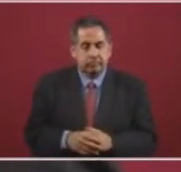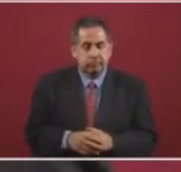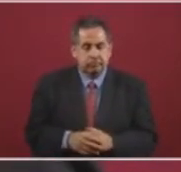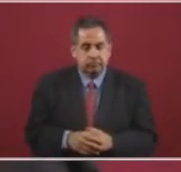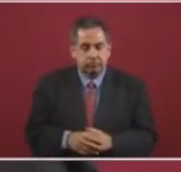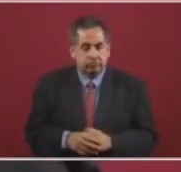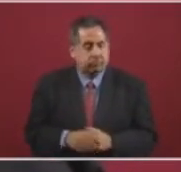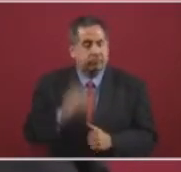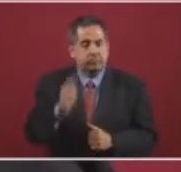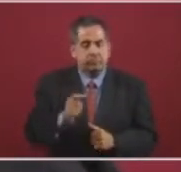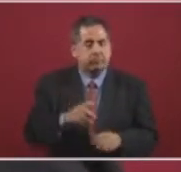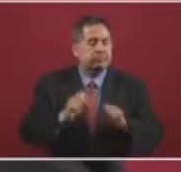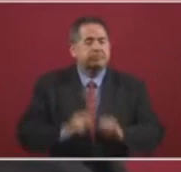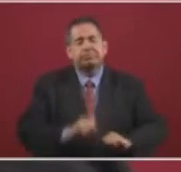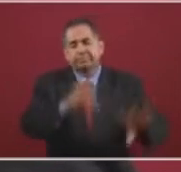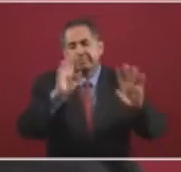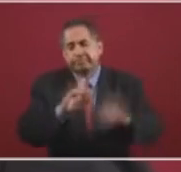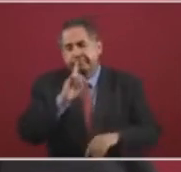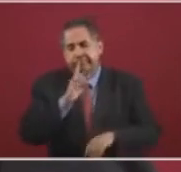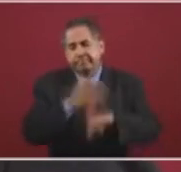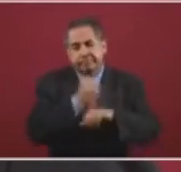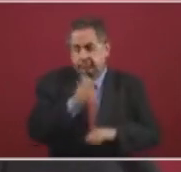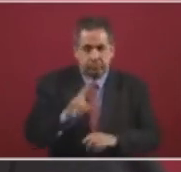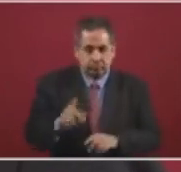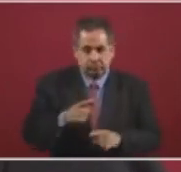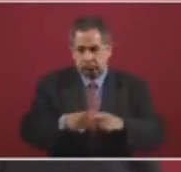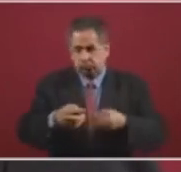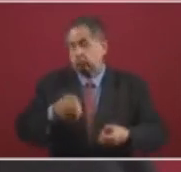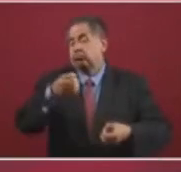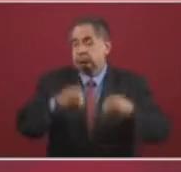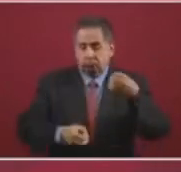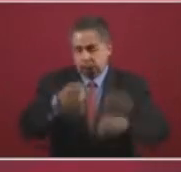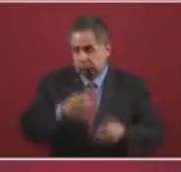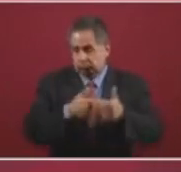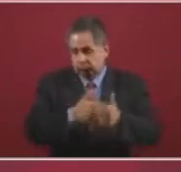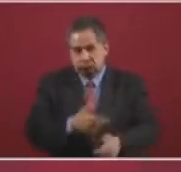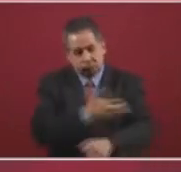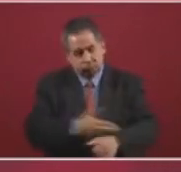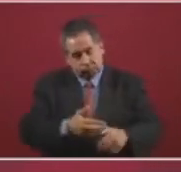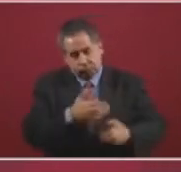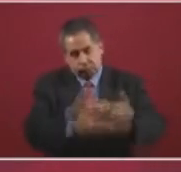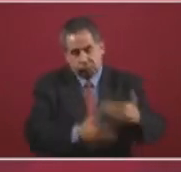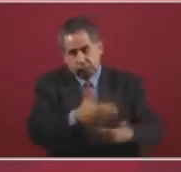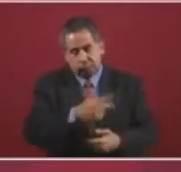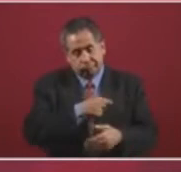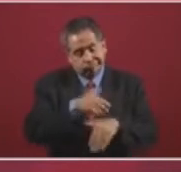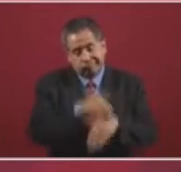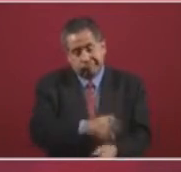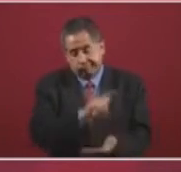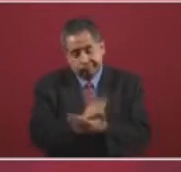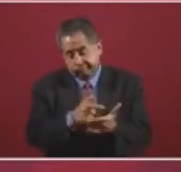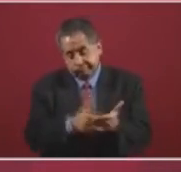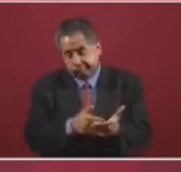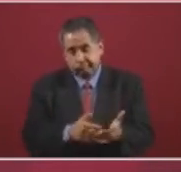va a haber impunidad. Son juicios, son procedimientos que hay que acatarlos.